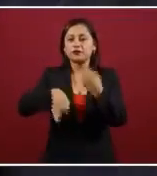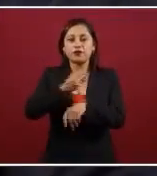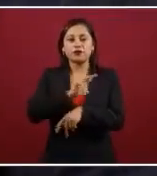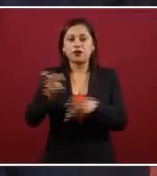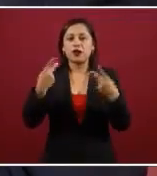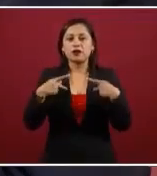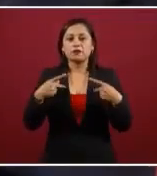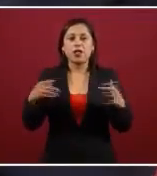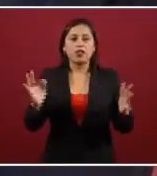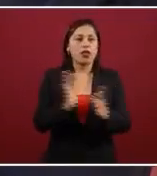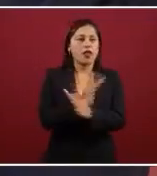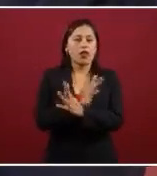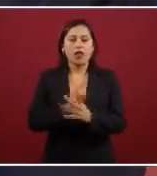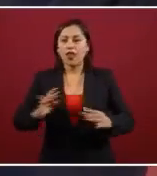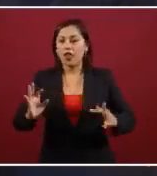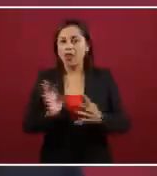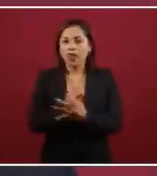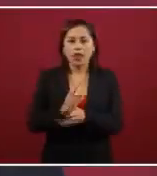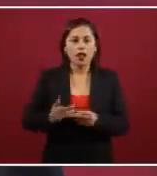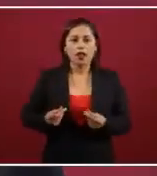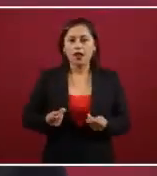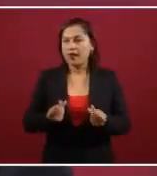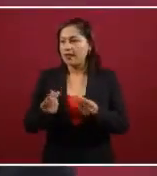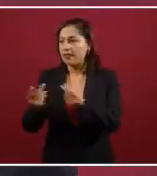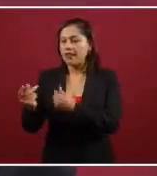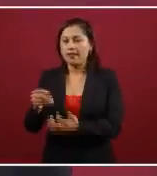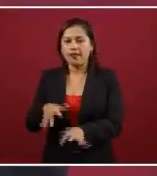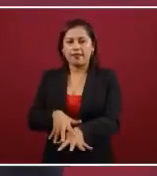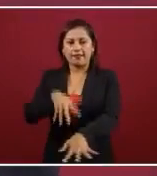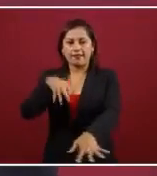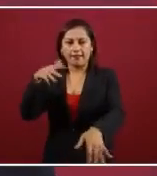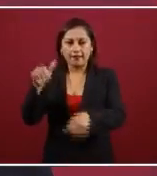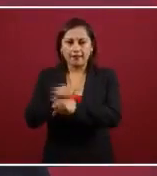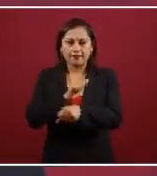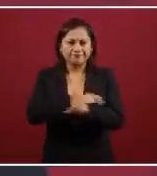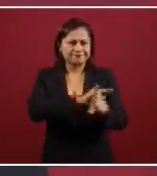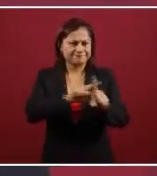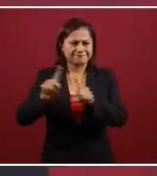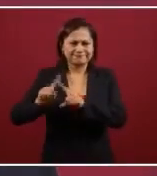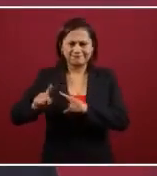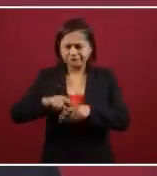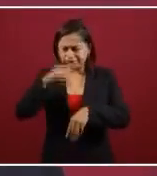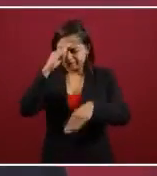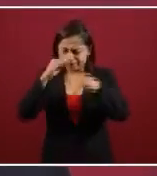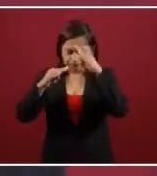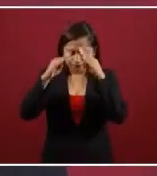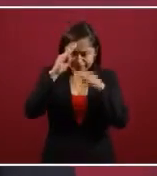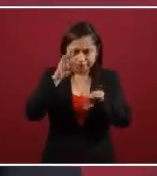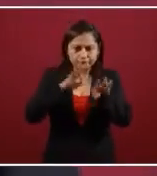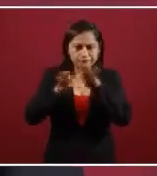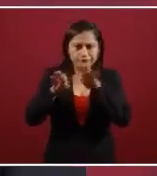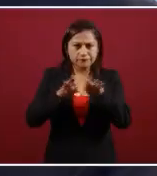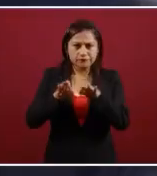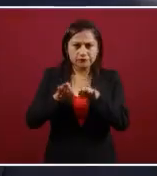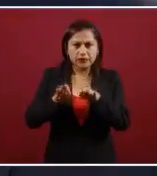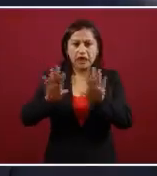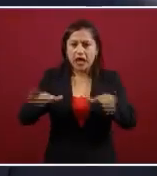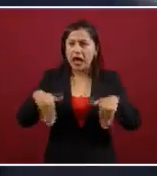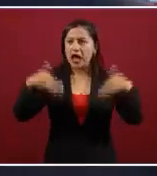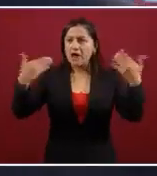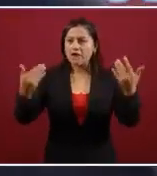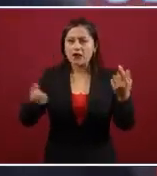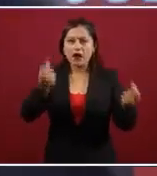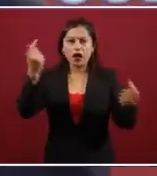por los problemas del tráfico y demás. Se piensa que es una ciudad muy